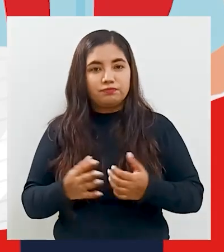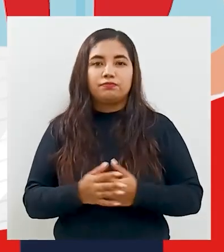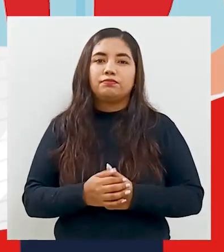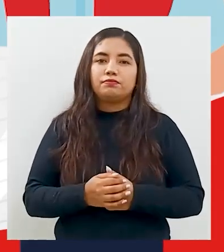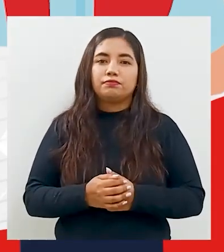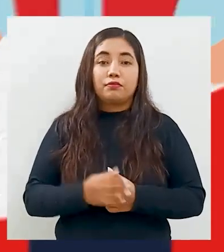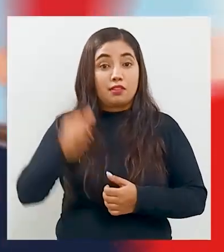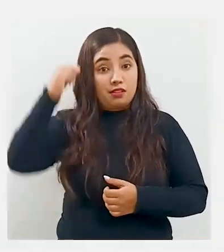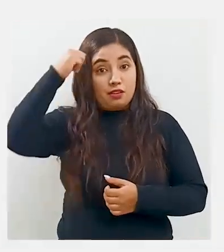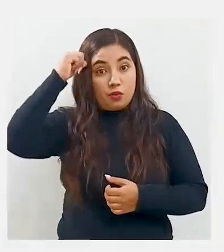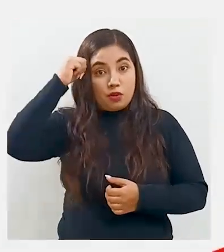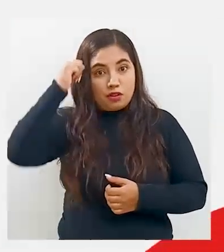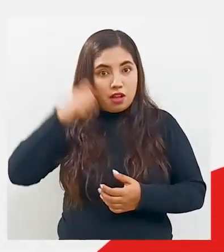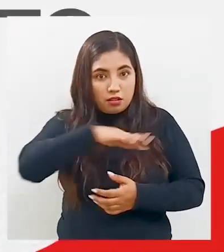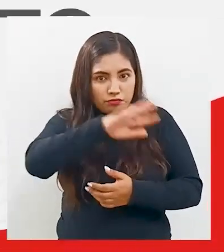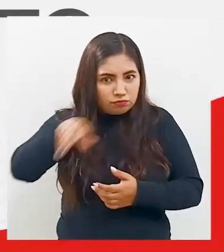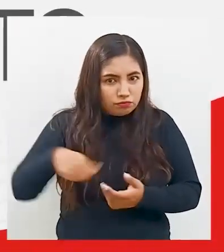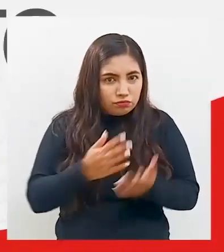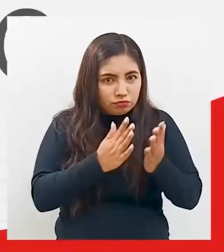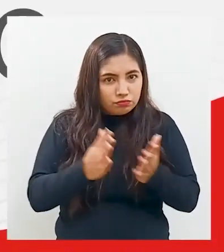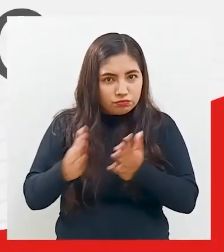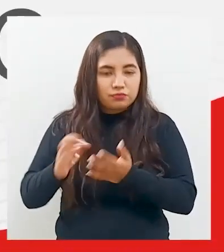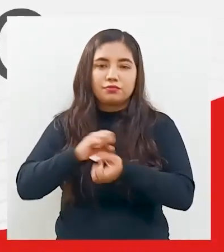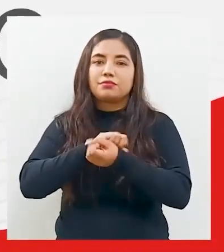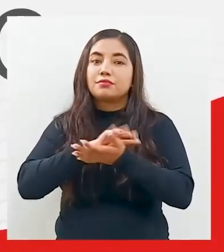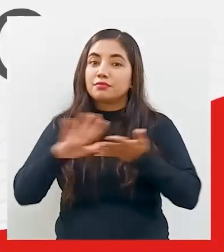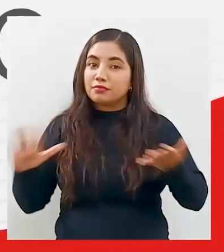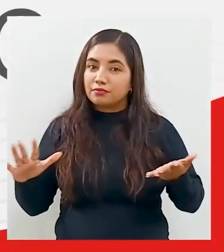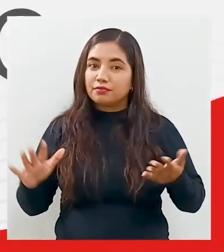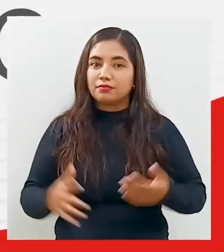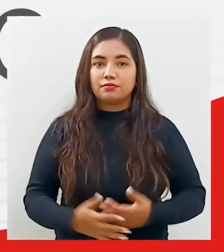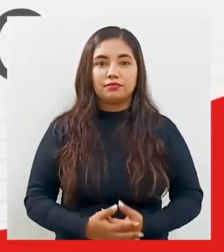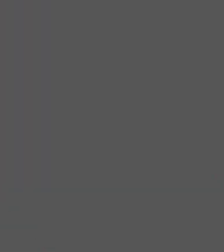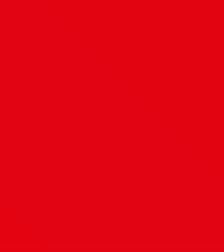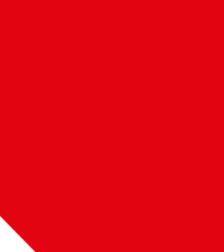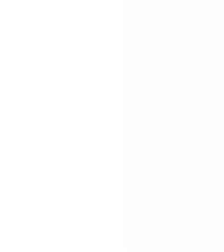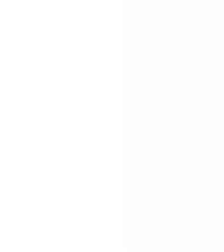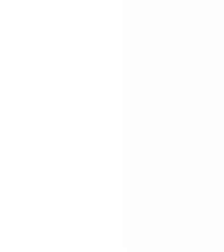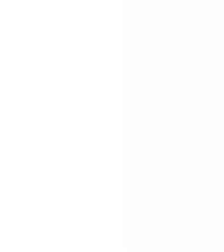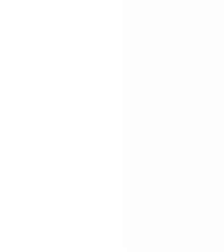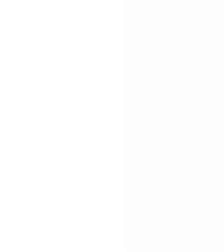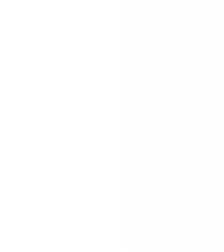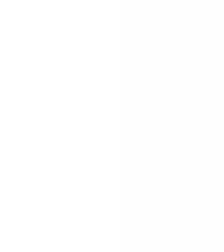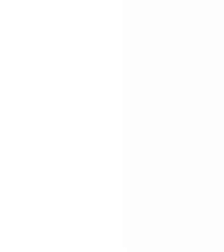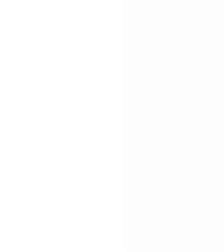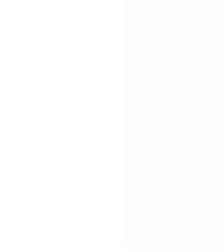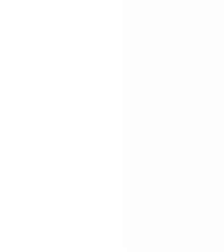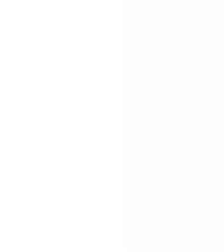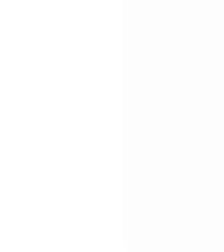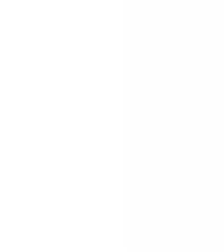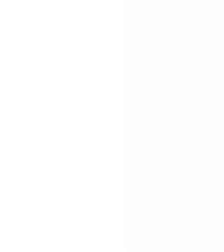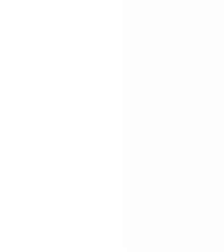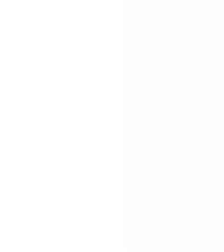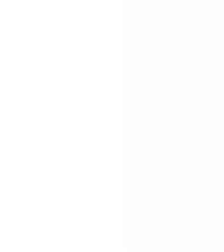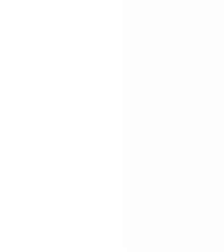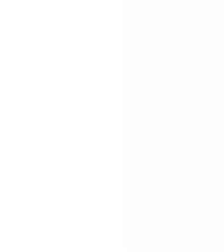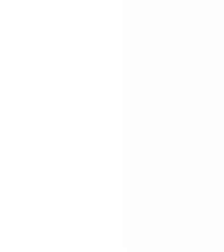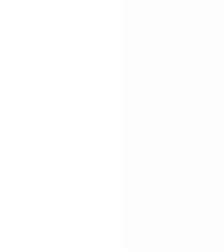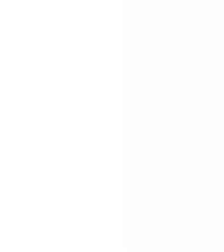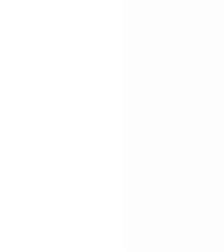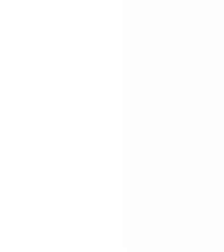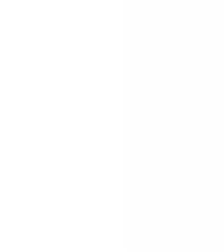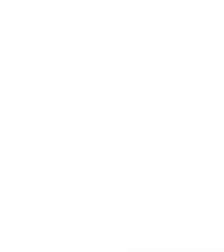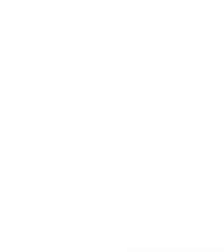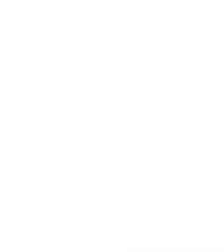cada dos meses. Recuerda, todo trámite es gratuito. Ministerio de Desarrollo e